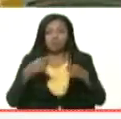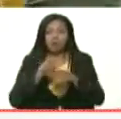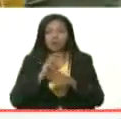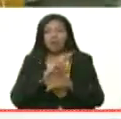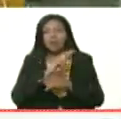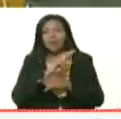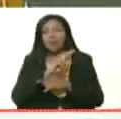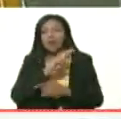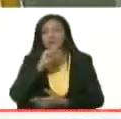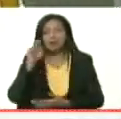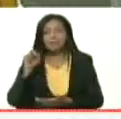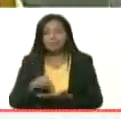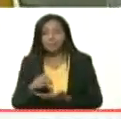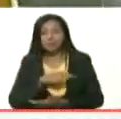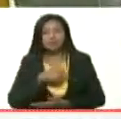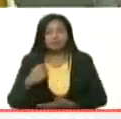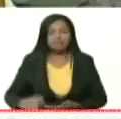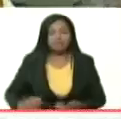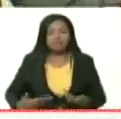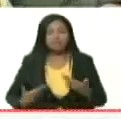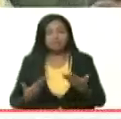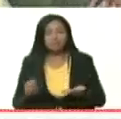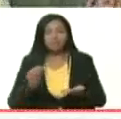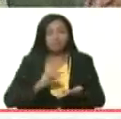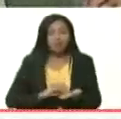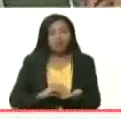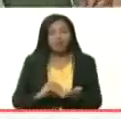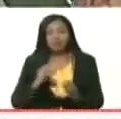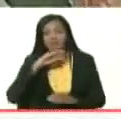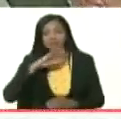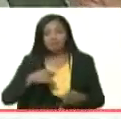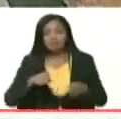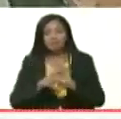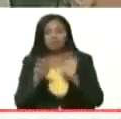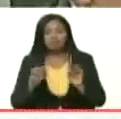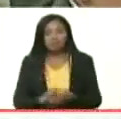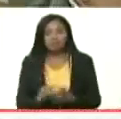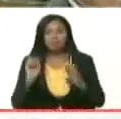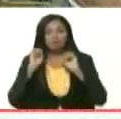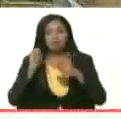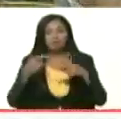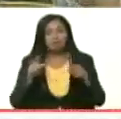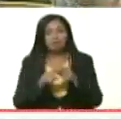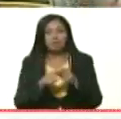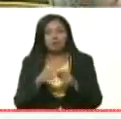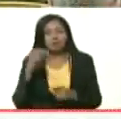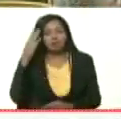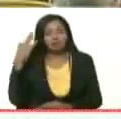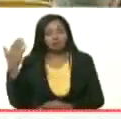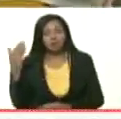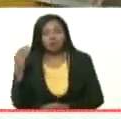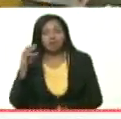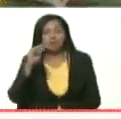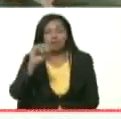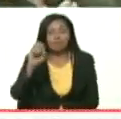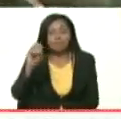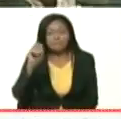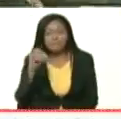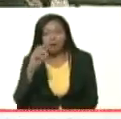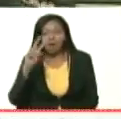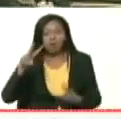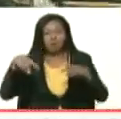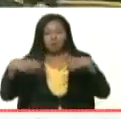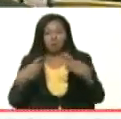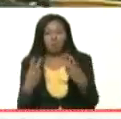República, China le ha dado el vuelco a la historia y ha logrado el sueño de Mao Zedong, de la nueva